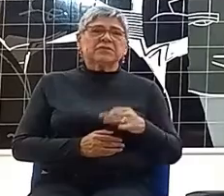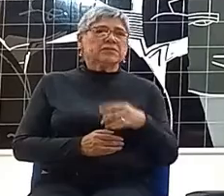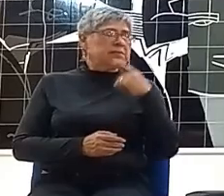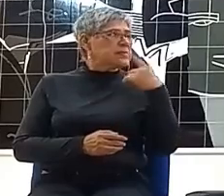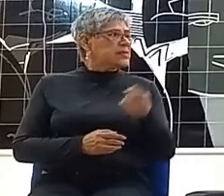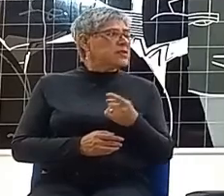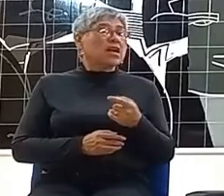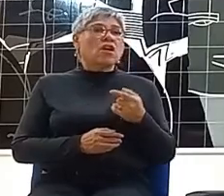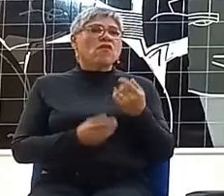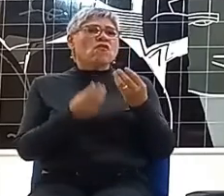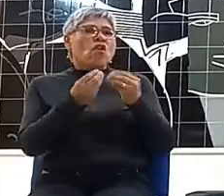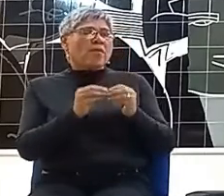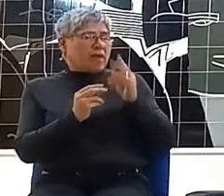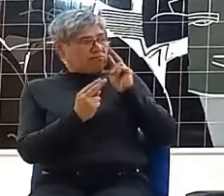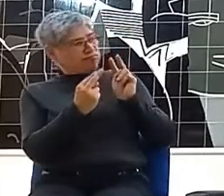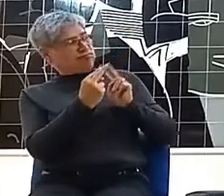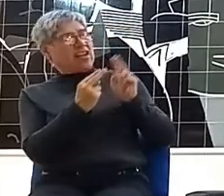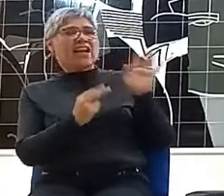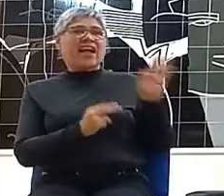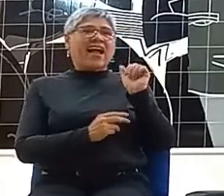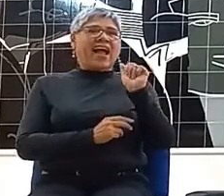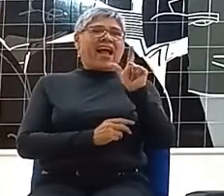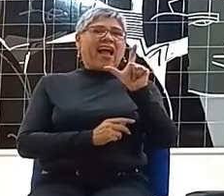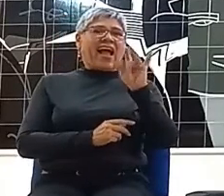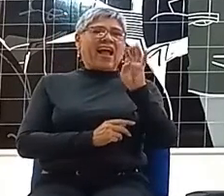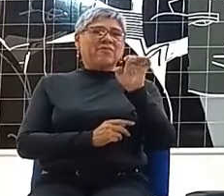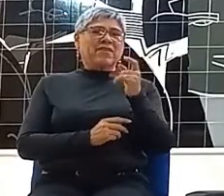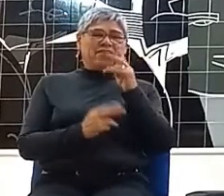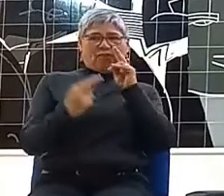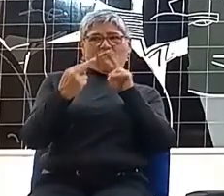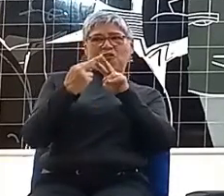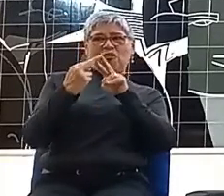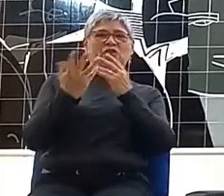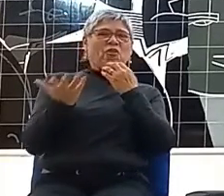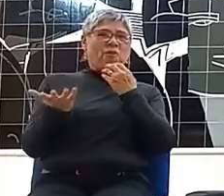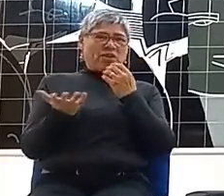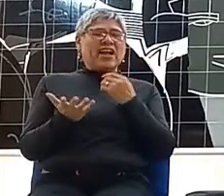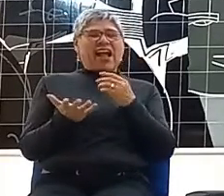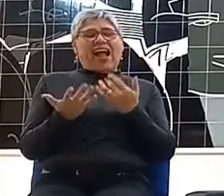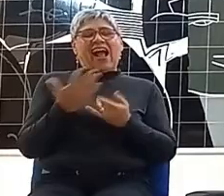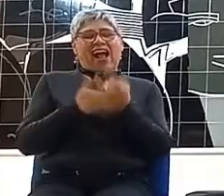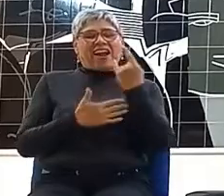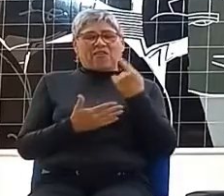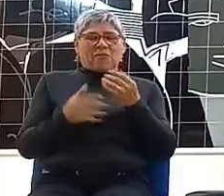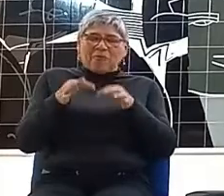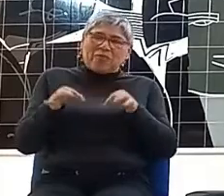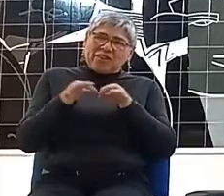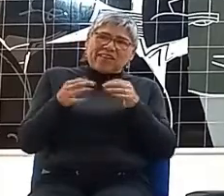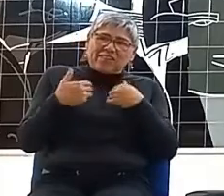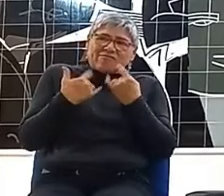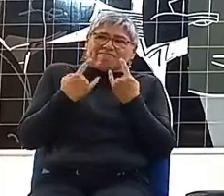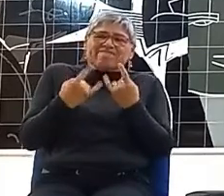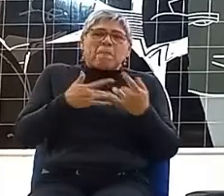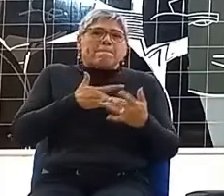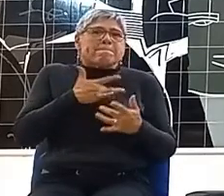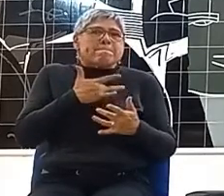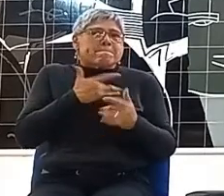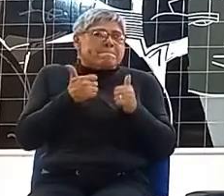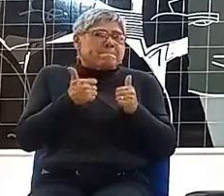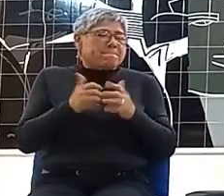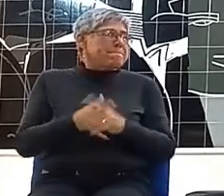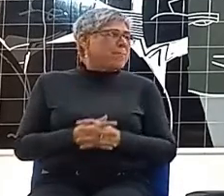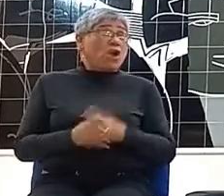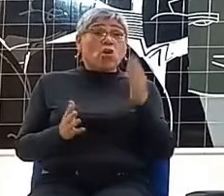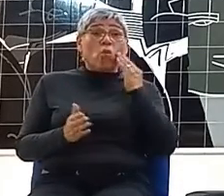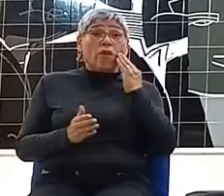en que conocí a Alberto Verón creo que es significativo para esto que le quiero preguntar a él sobre esos inicios de su escritura. Cuando